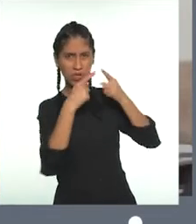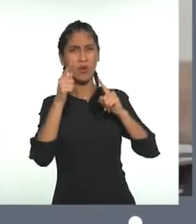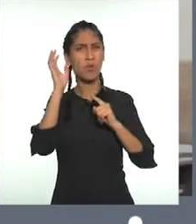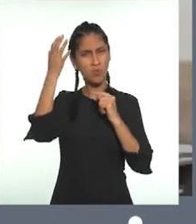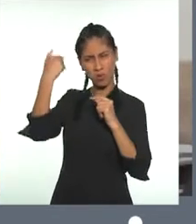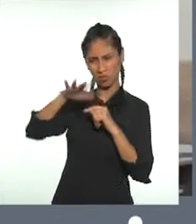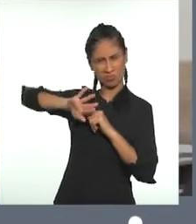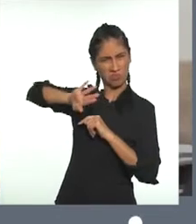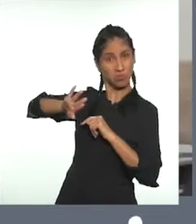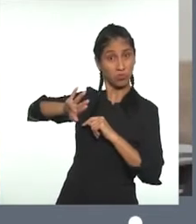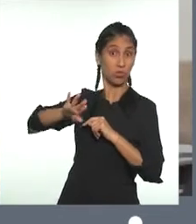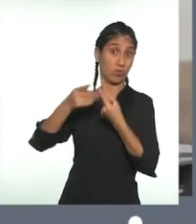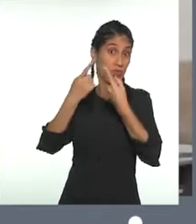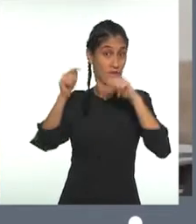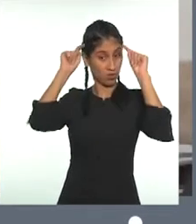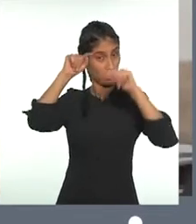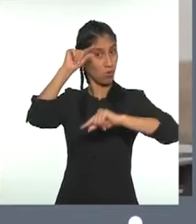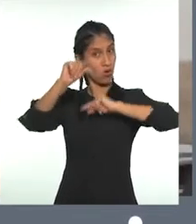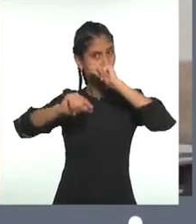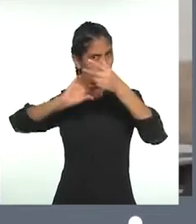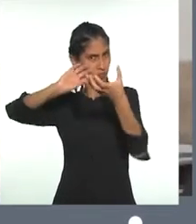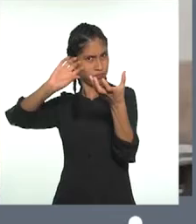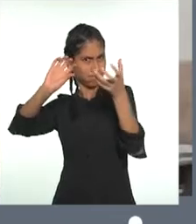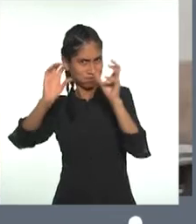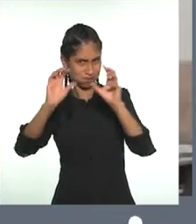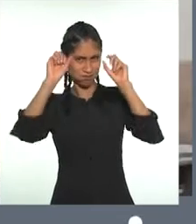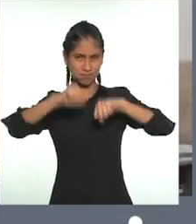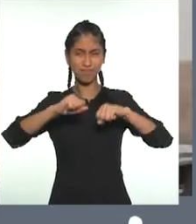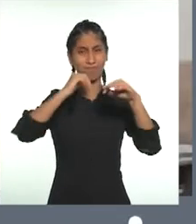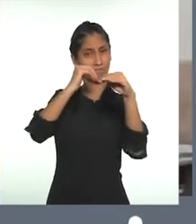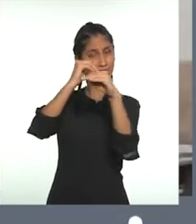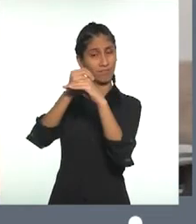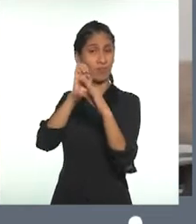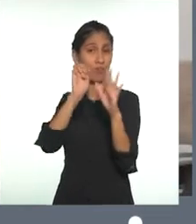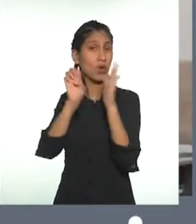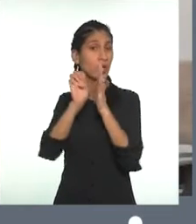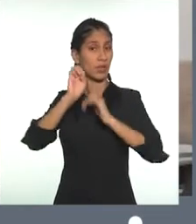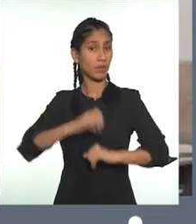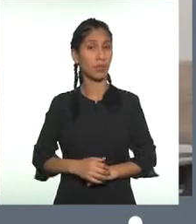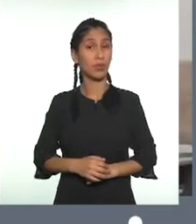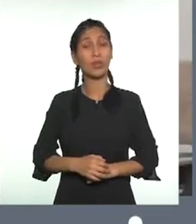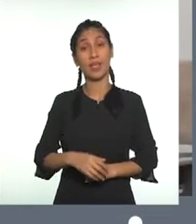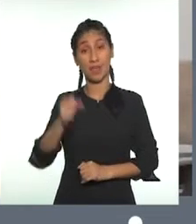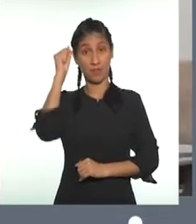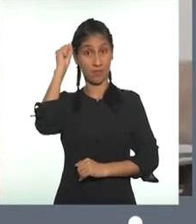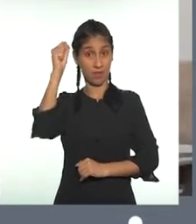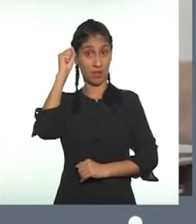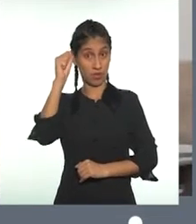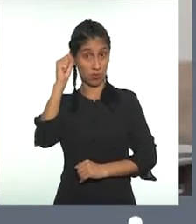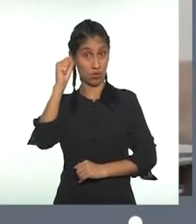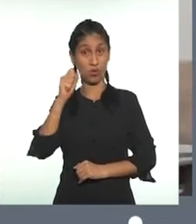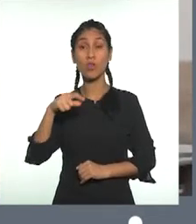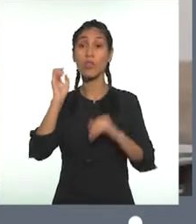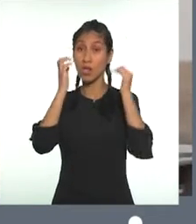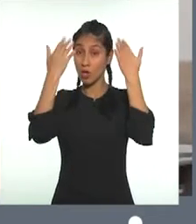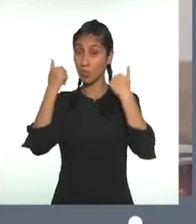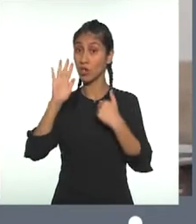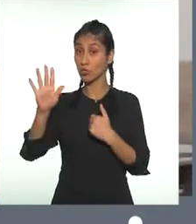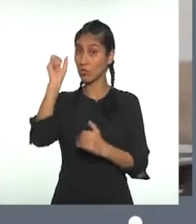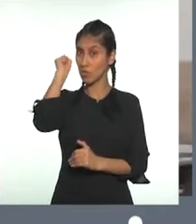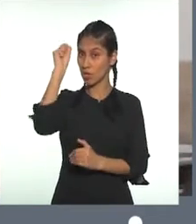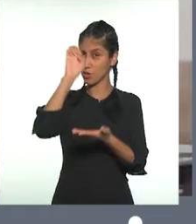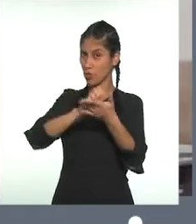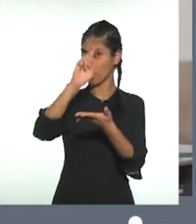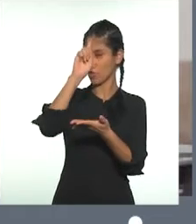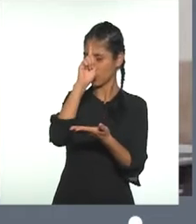menos igualitaria. El tener estas oportunidades, como por ejemplo el derecho a la educación, abre